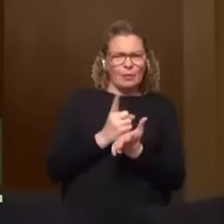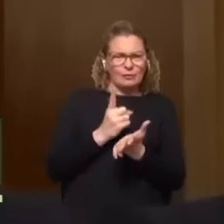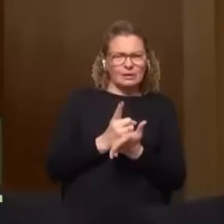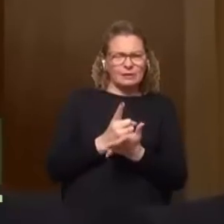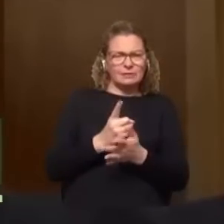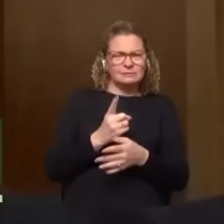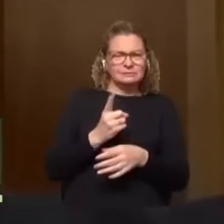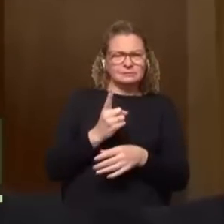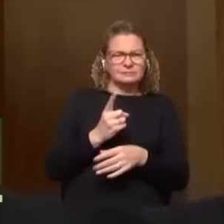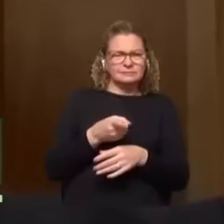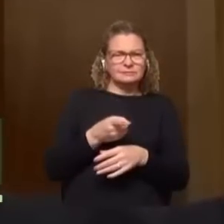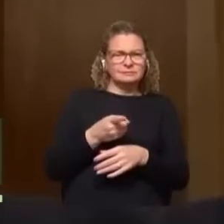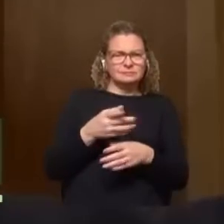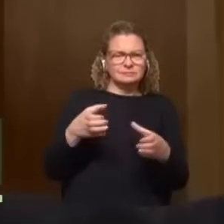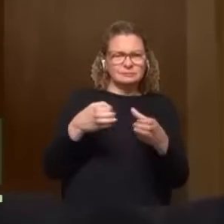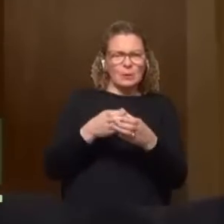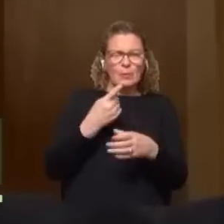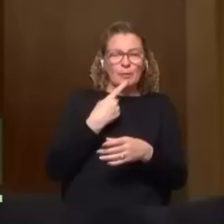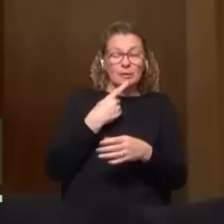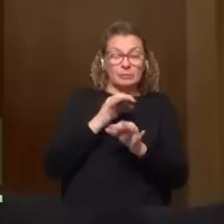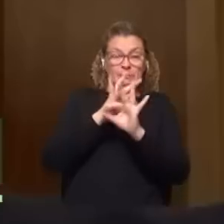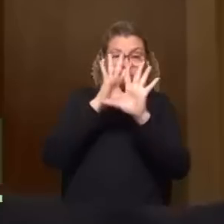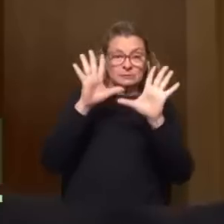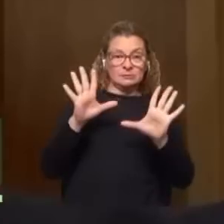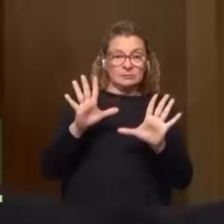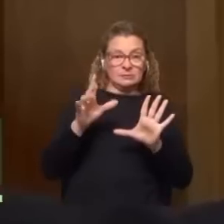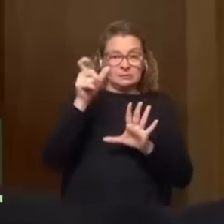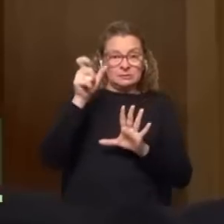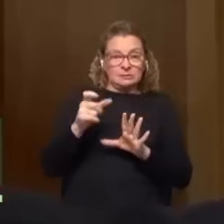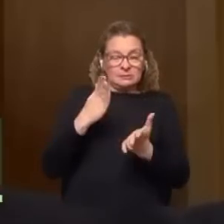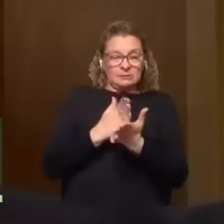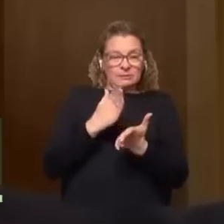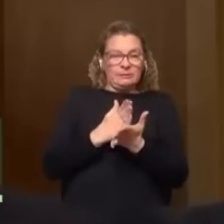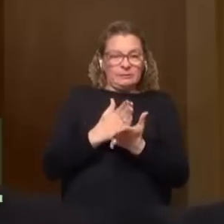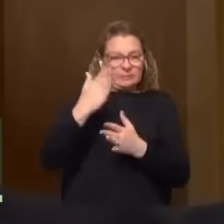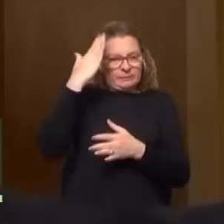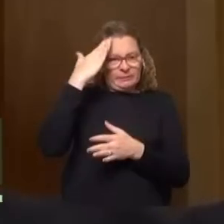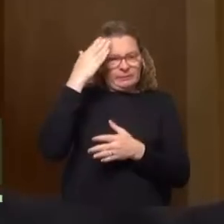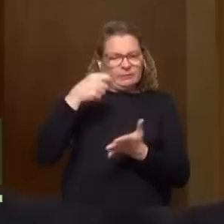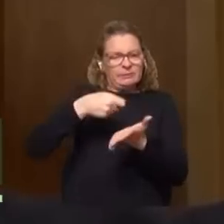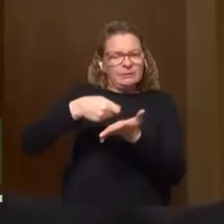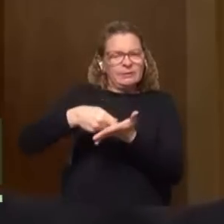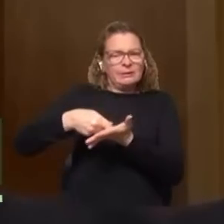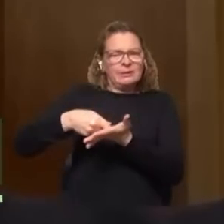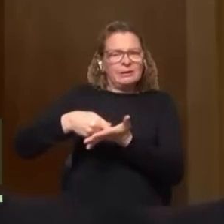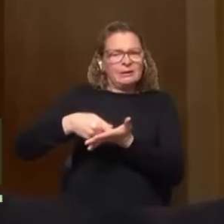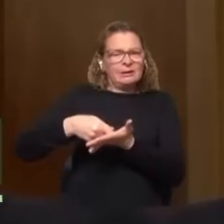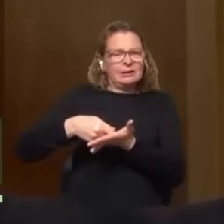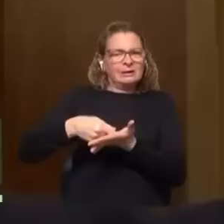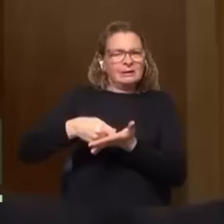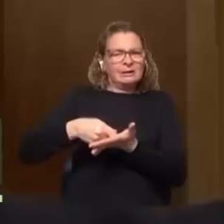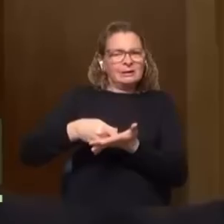desde el espectro político de ser transparentes y la gente tiene derecho a saber en qué se gasta